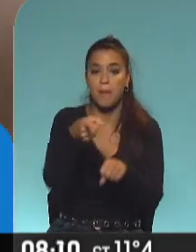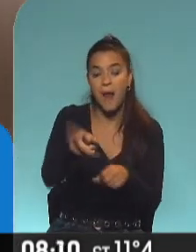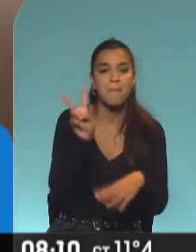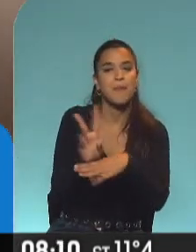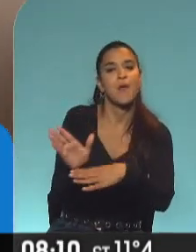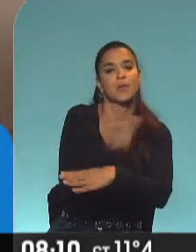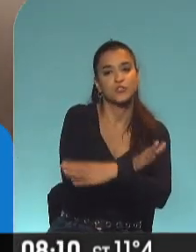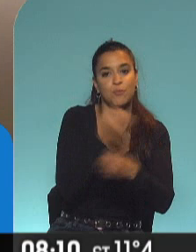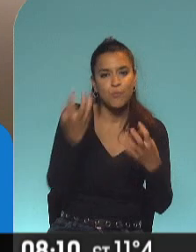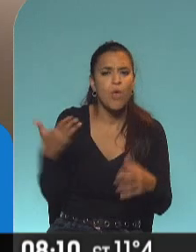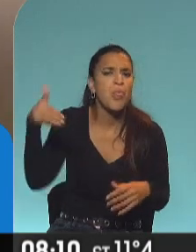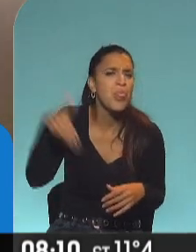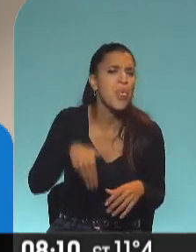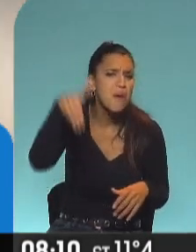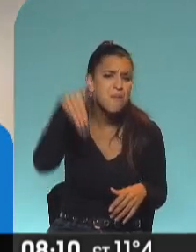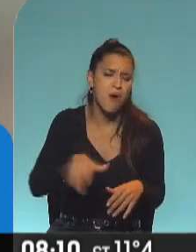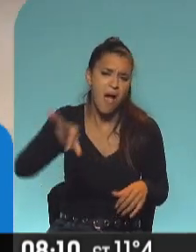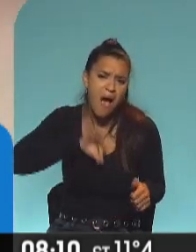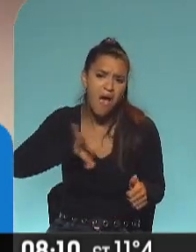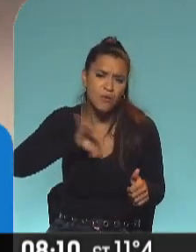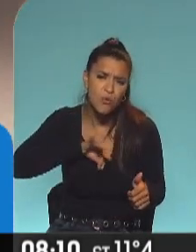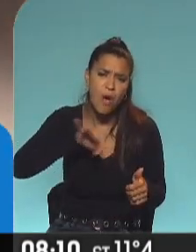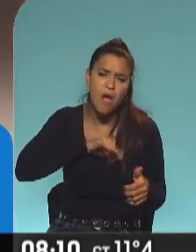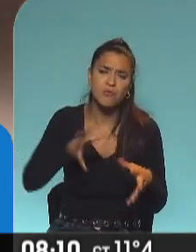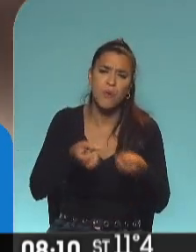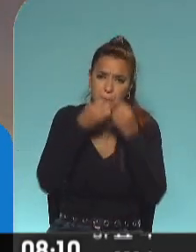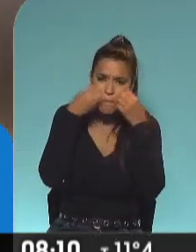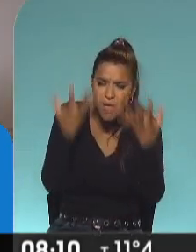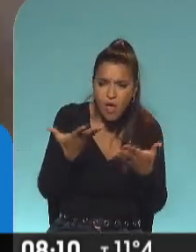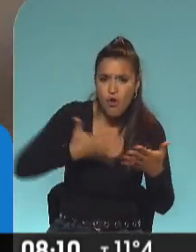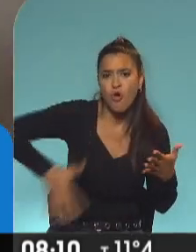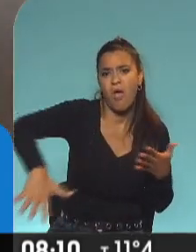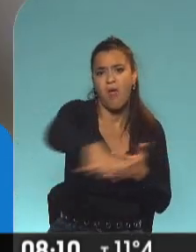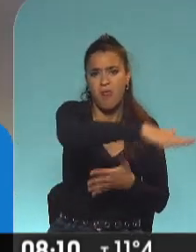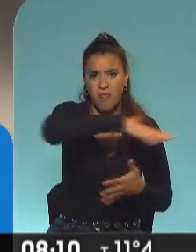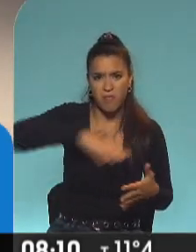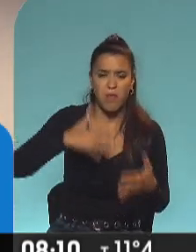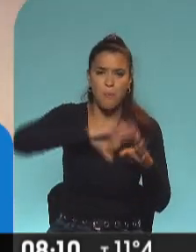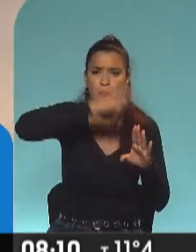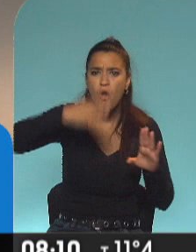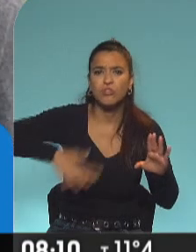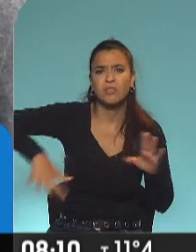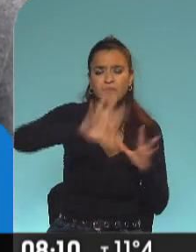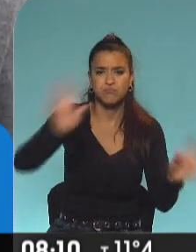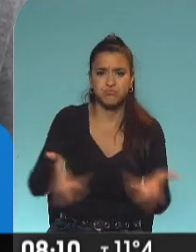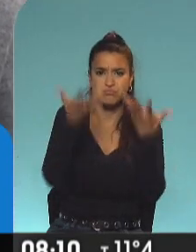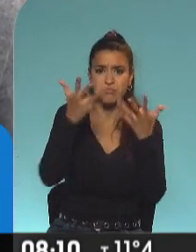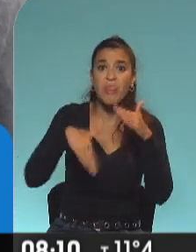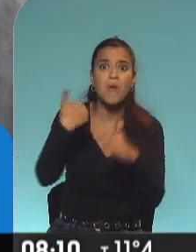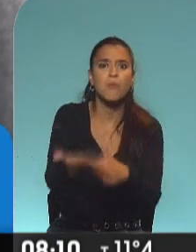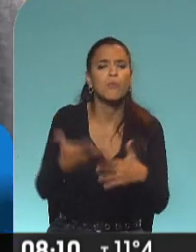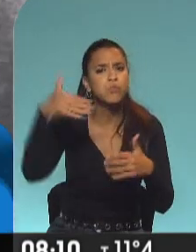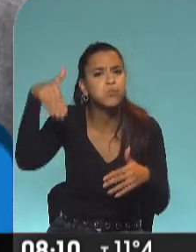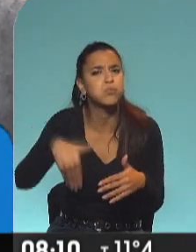prevenir, porque se tarda muchísimos años en restaurar o restablecer la biodiversidad en un monte quemado. Entonces, para evitar esa